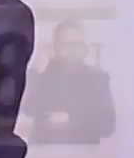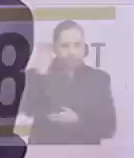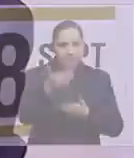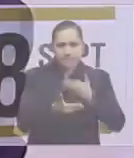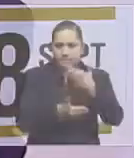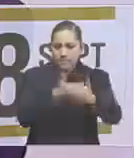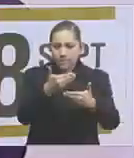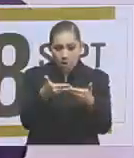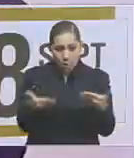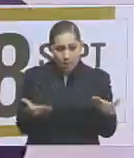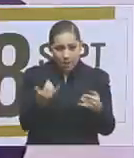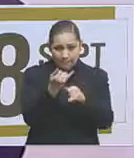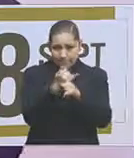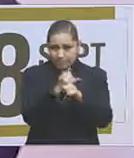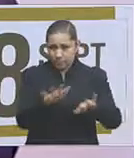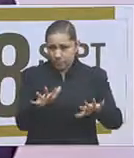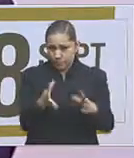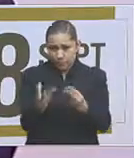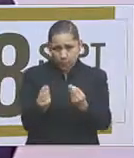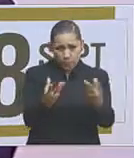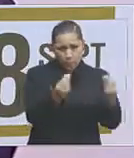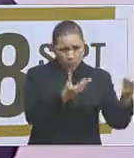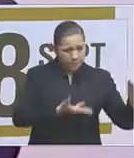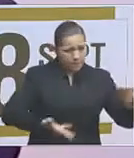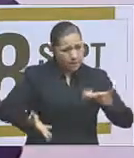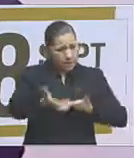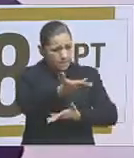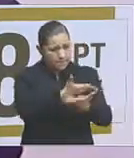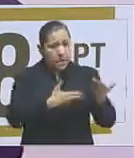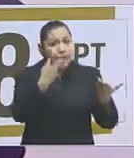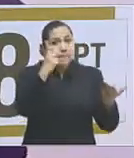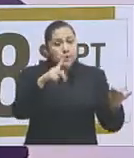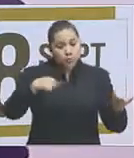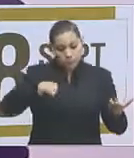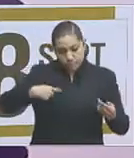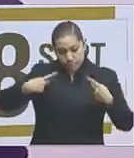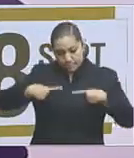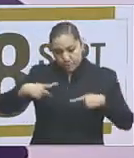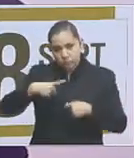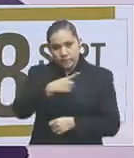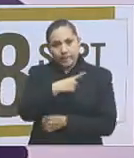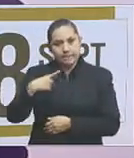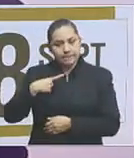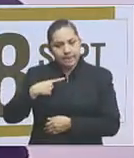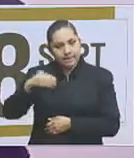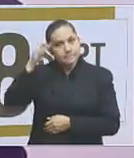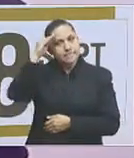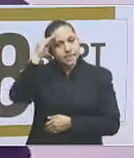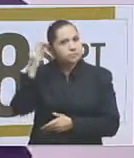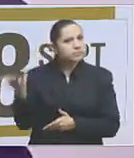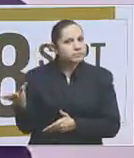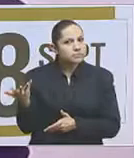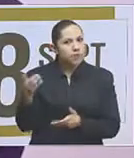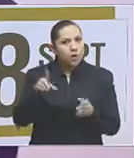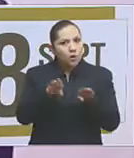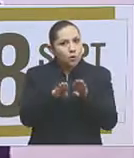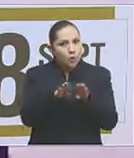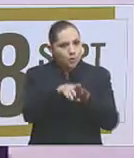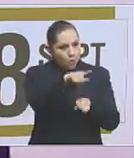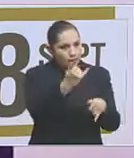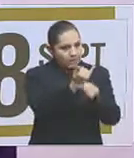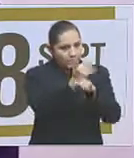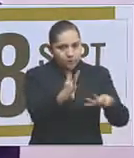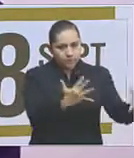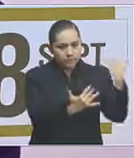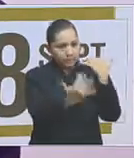flujo de información pero la pregunta que nos tenemos que hacer todos es cómo nos estamos adaptando como sociedad a estas toneladas de